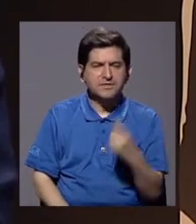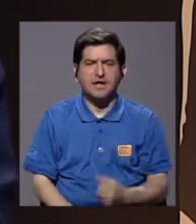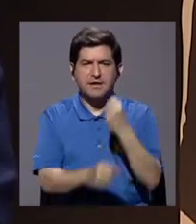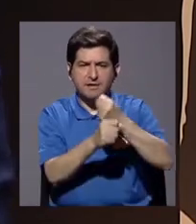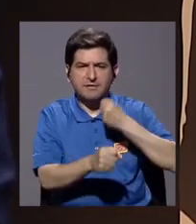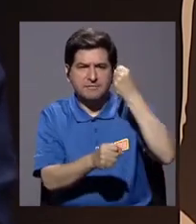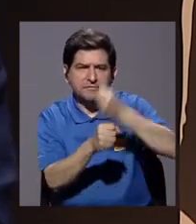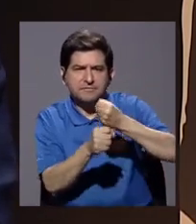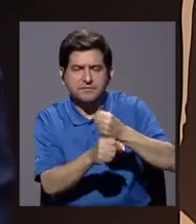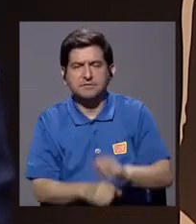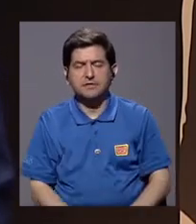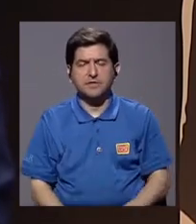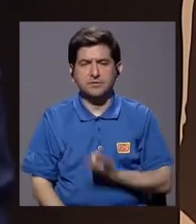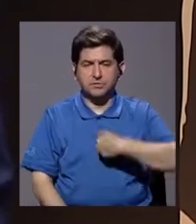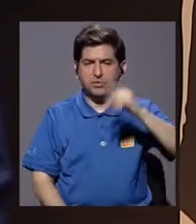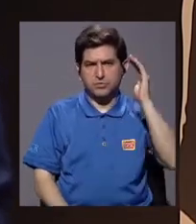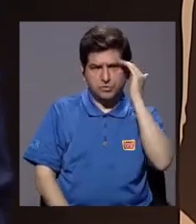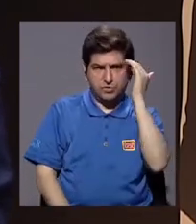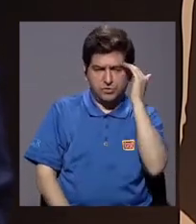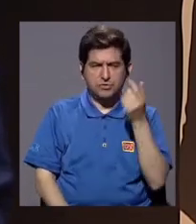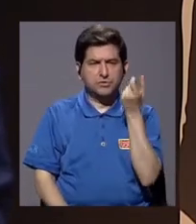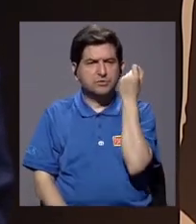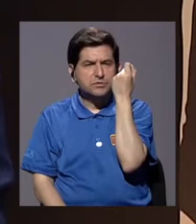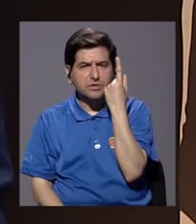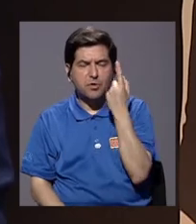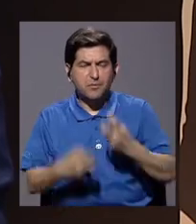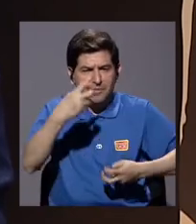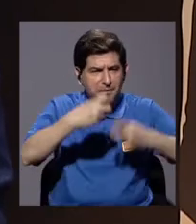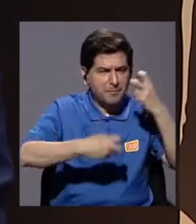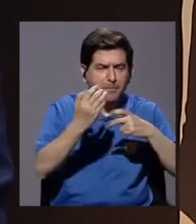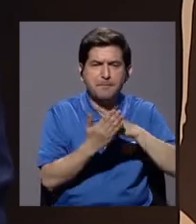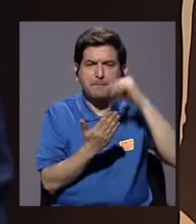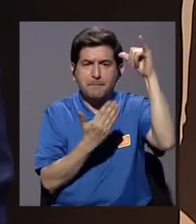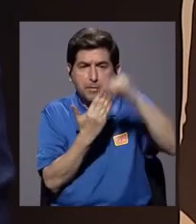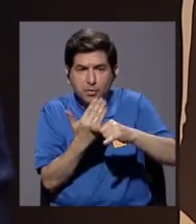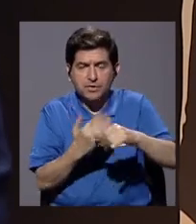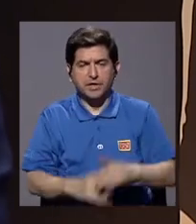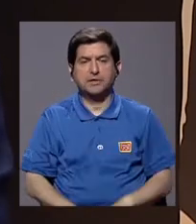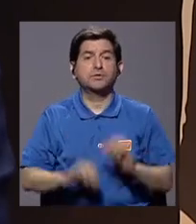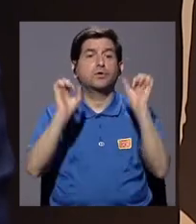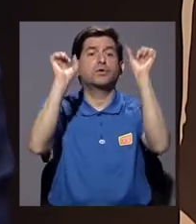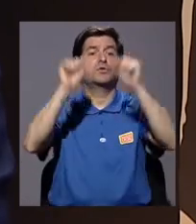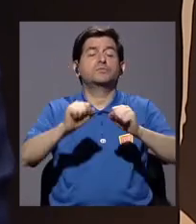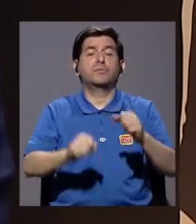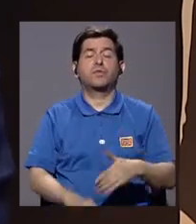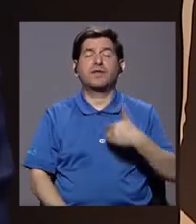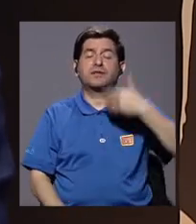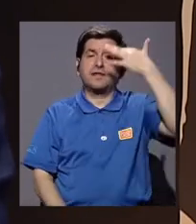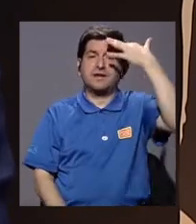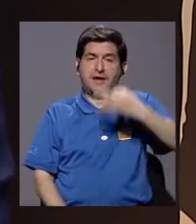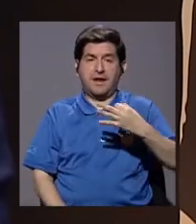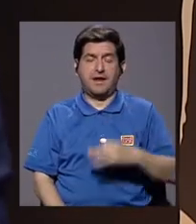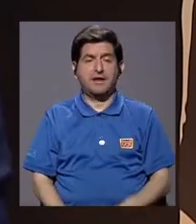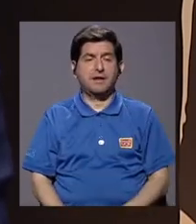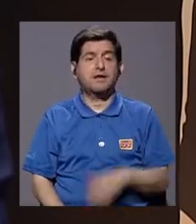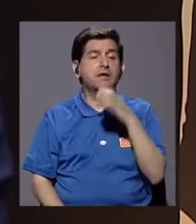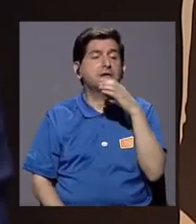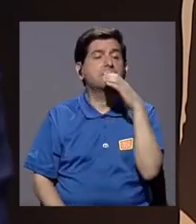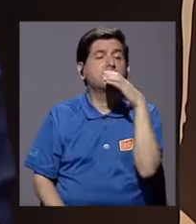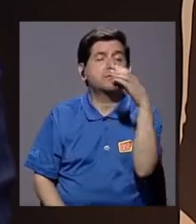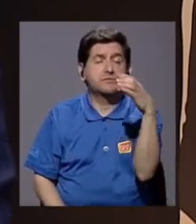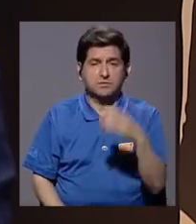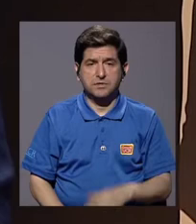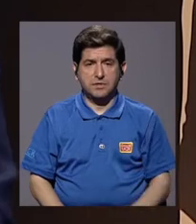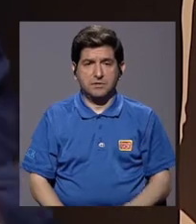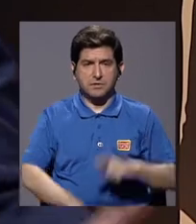las obras, de tal forma de que pudiéramos conocer y entender la problemática de los proyectos para tener criterios y dar